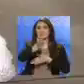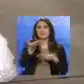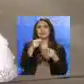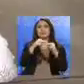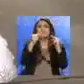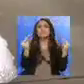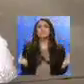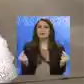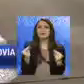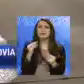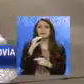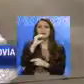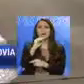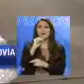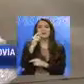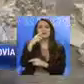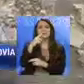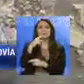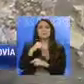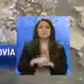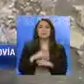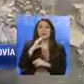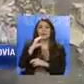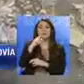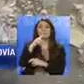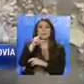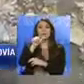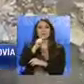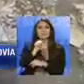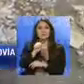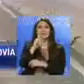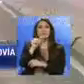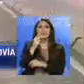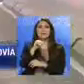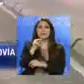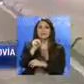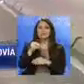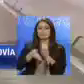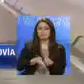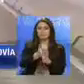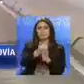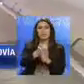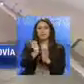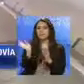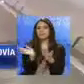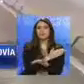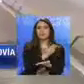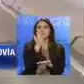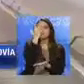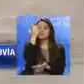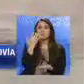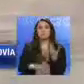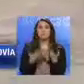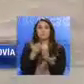puente de la Avenida Carlos Luis Plaza Dañín y el puente de la Avenida Juan Tancamarengo, norte de Guayaquil. Se presume que con